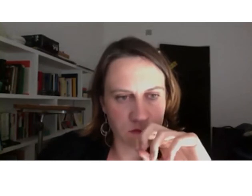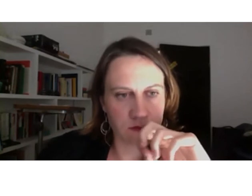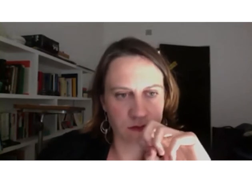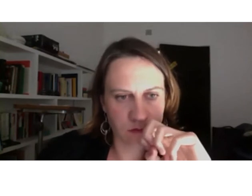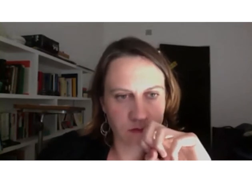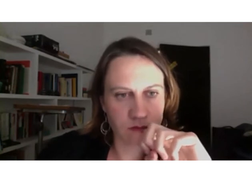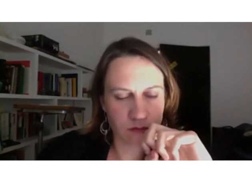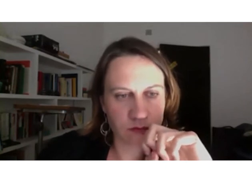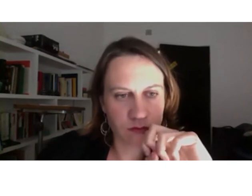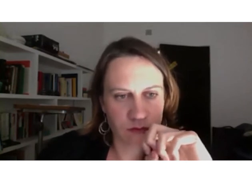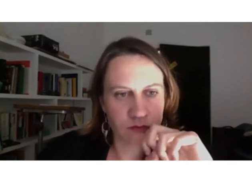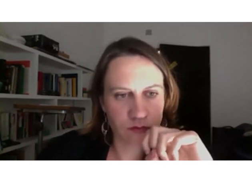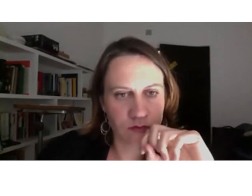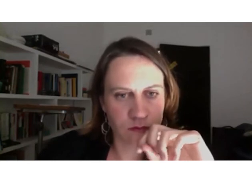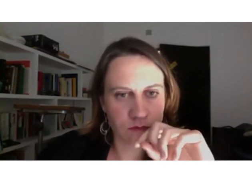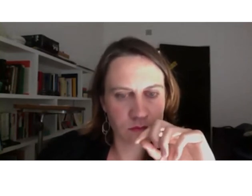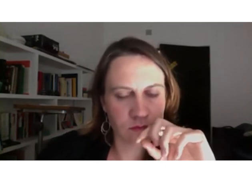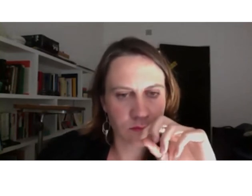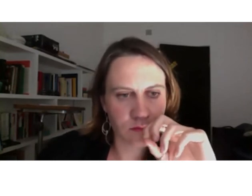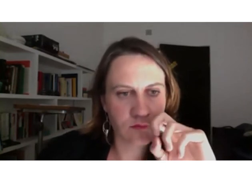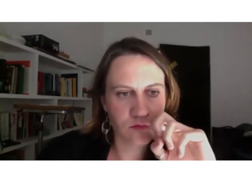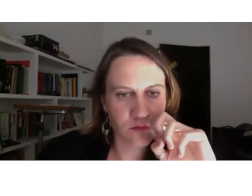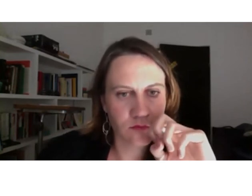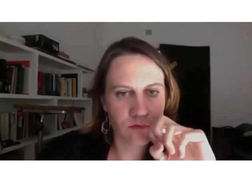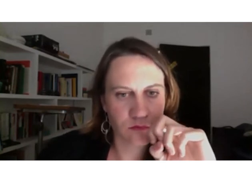y cuidados en, pues sí, en mayor medida.